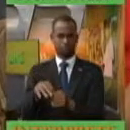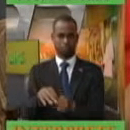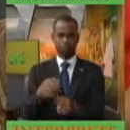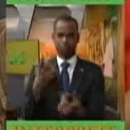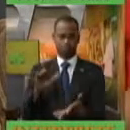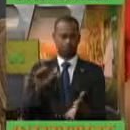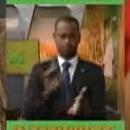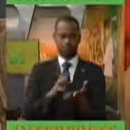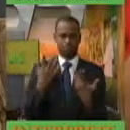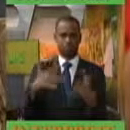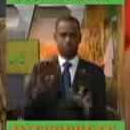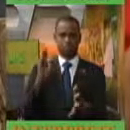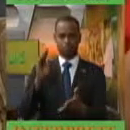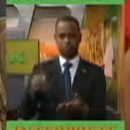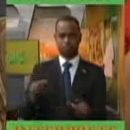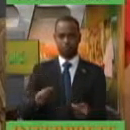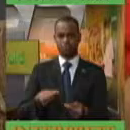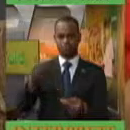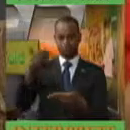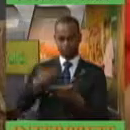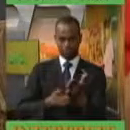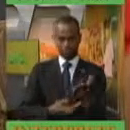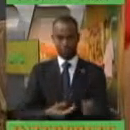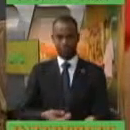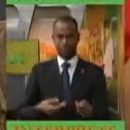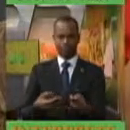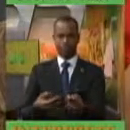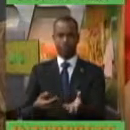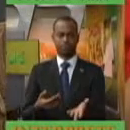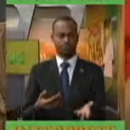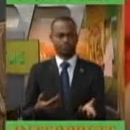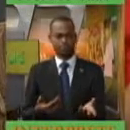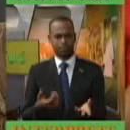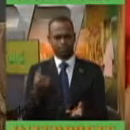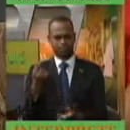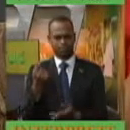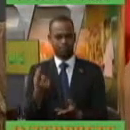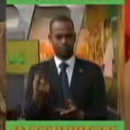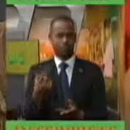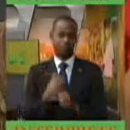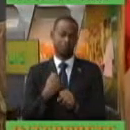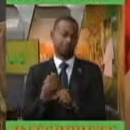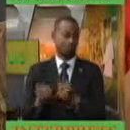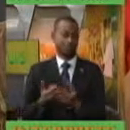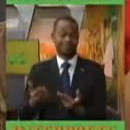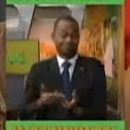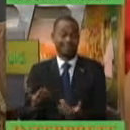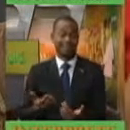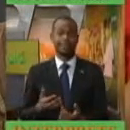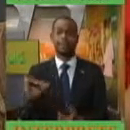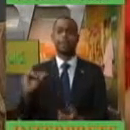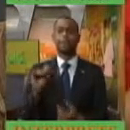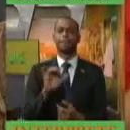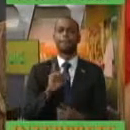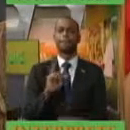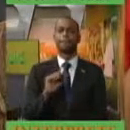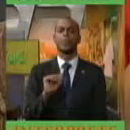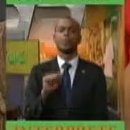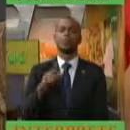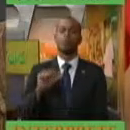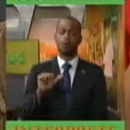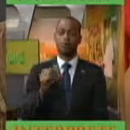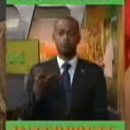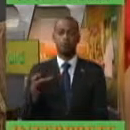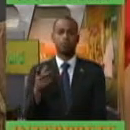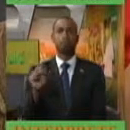porque ya está hecho, ¿verdad? Yo te puedo decir, mira, aquí está listado. Entonces dice, wow, pero ya el trabajo se facilita. O tú vas a INAPA, por ejemplo, allá,